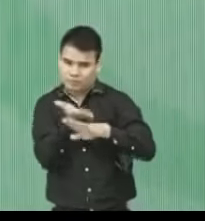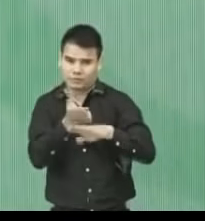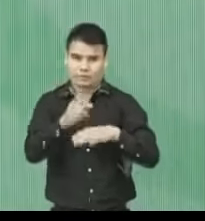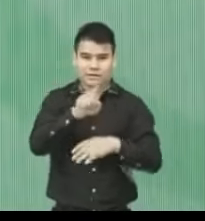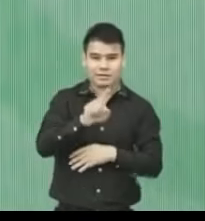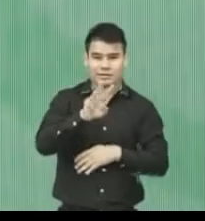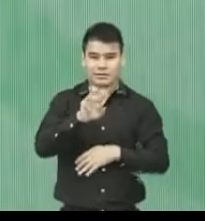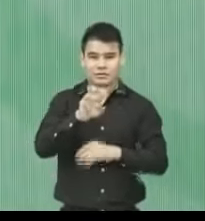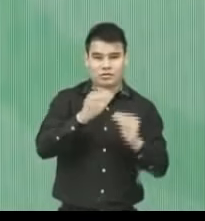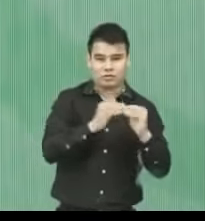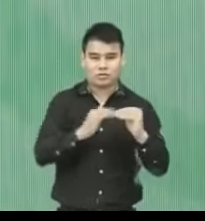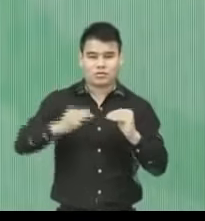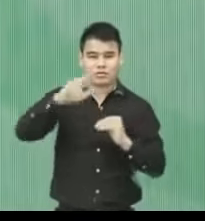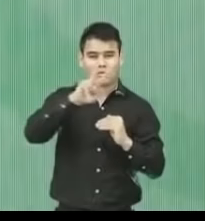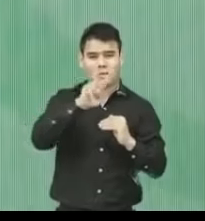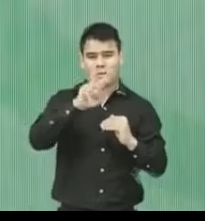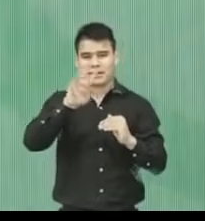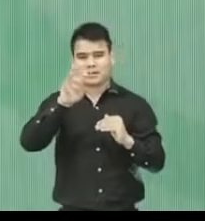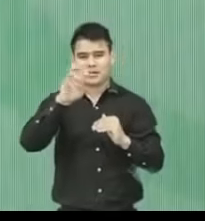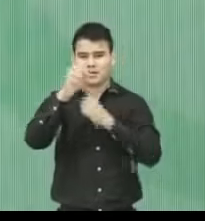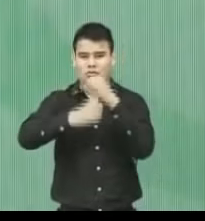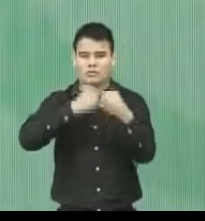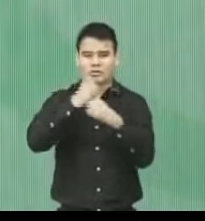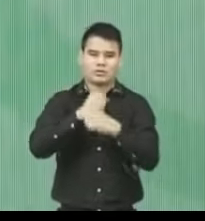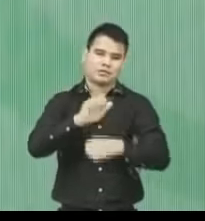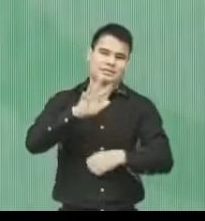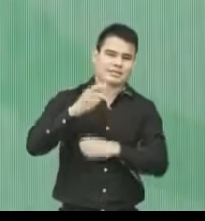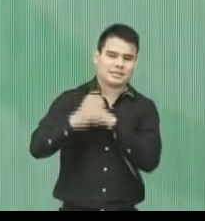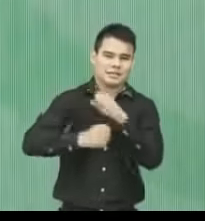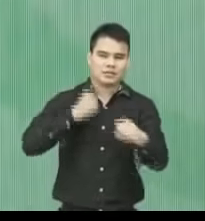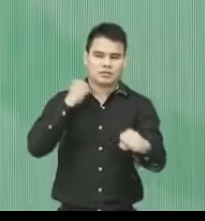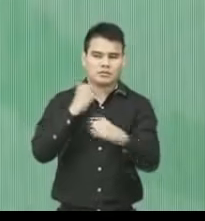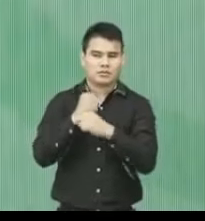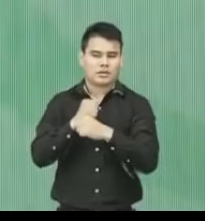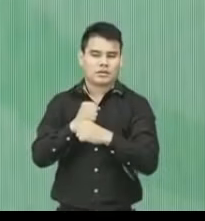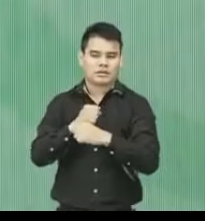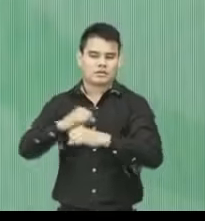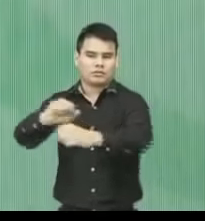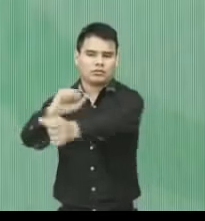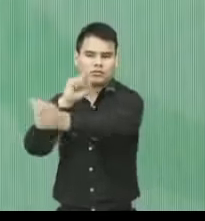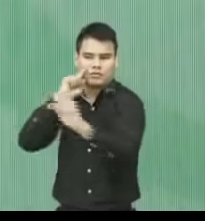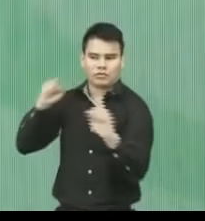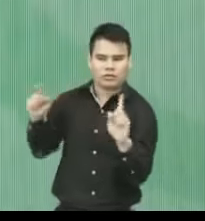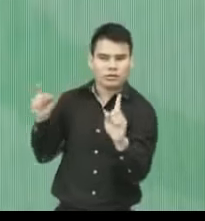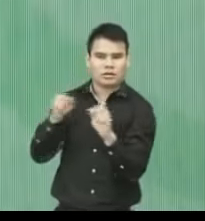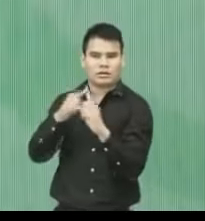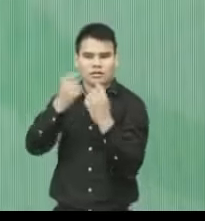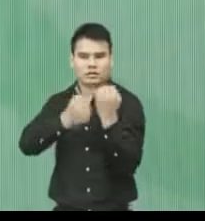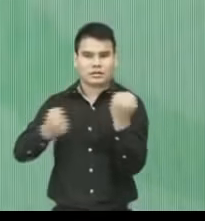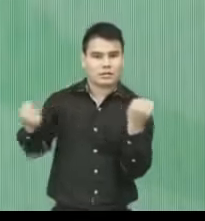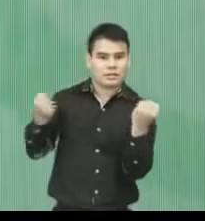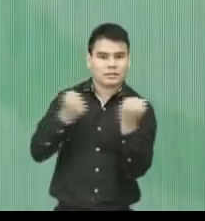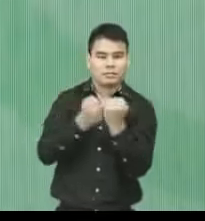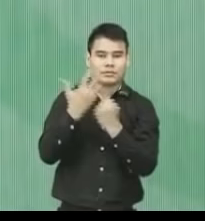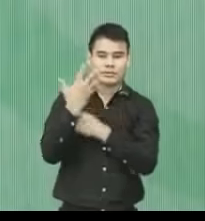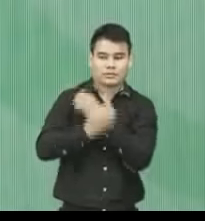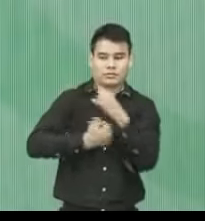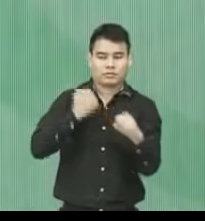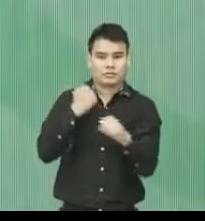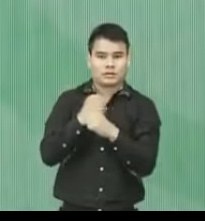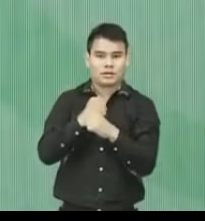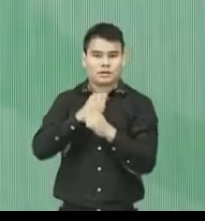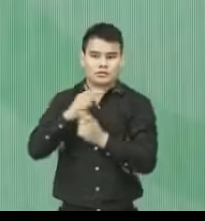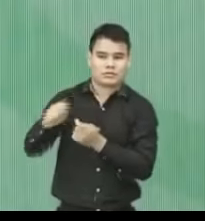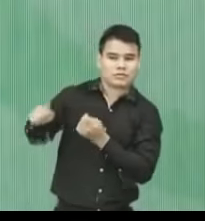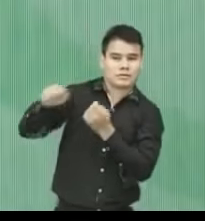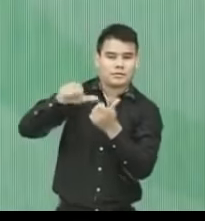durante 5 años la nación pague lo que corresponde por la seguridad social y yo nos